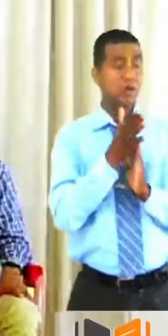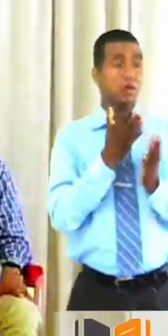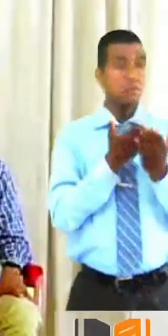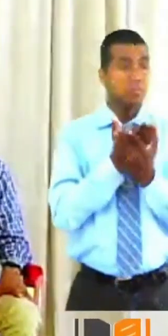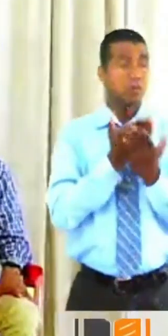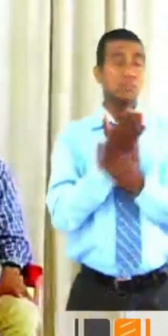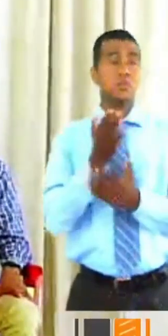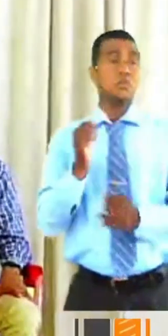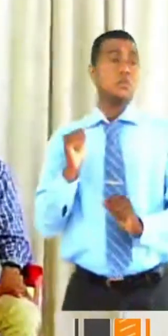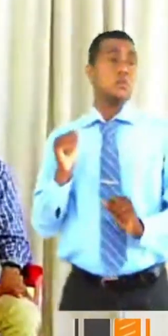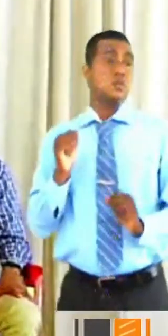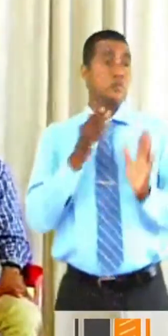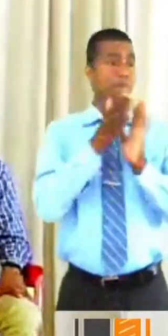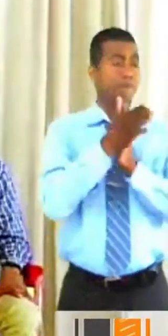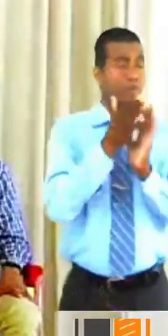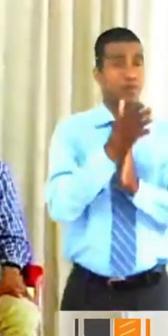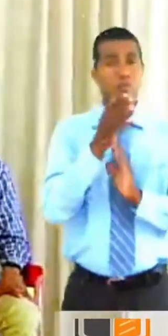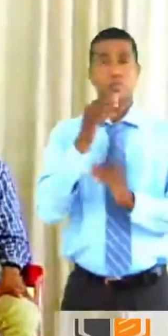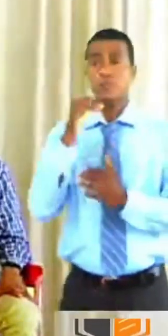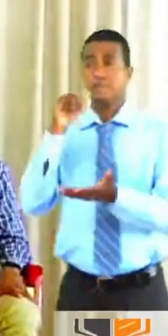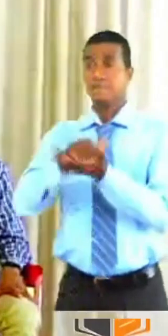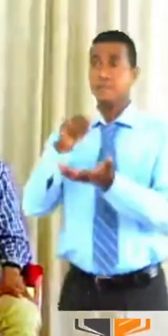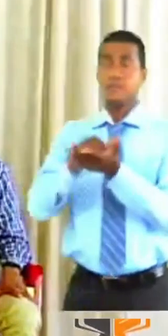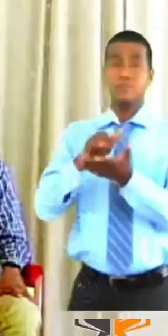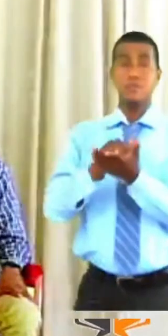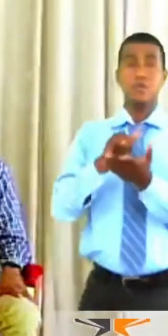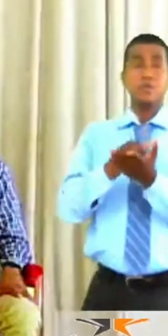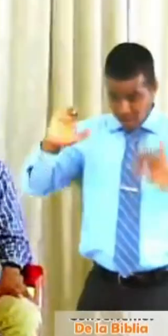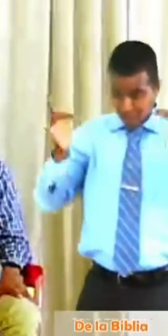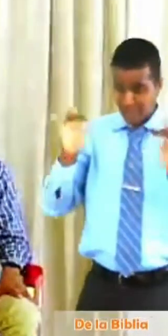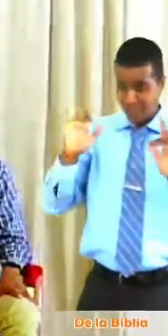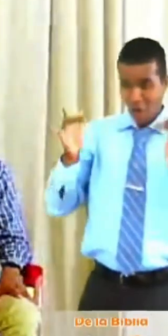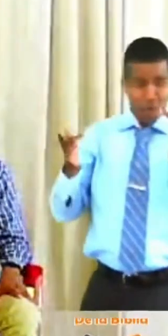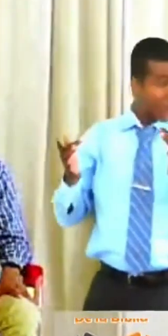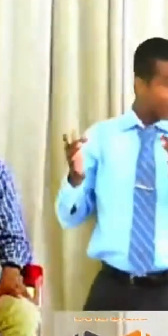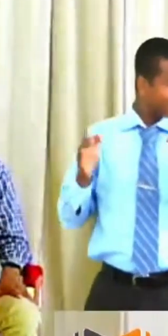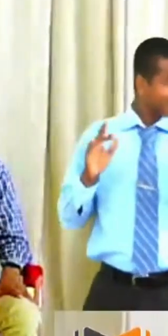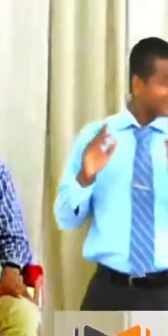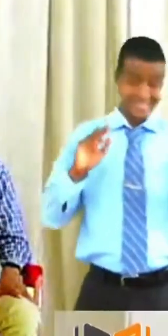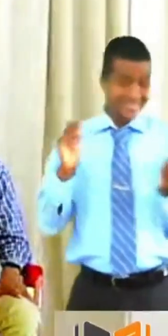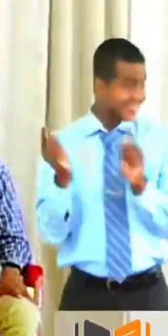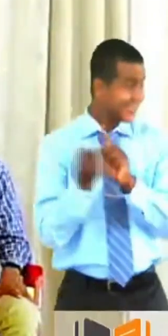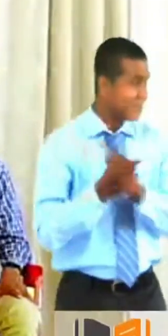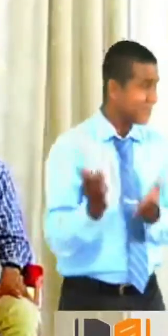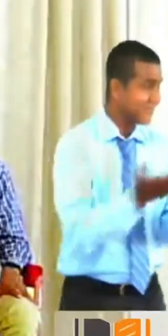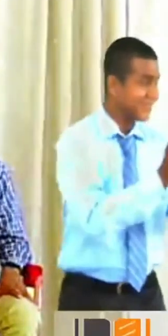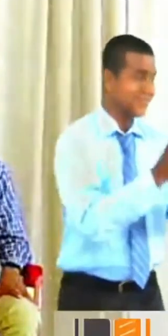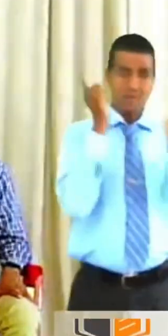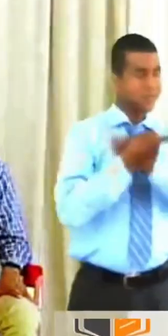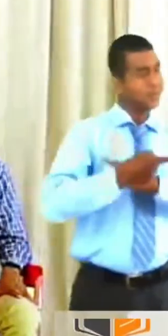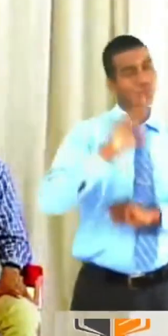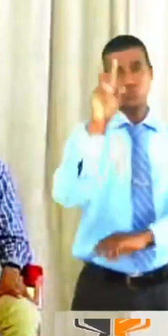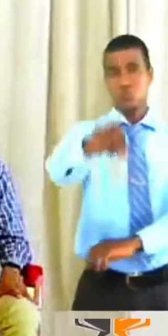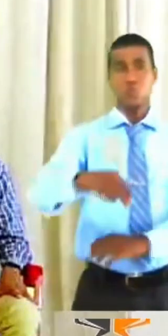pasa como ese indígena que cambia por el espejito el tesoro. No cambies lo que Dios te ha dado, hermano, no lo